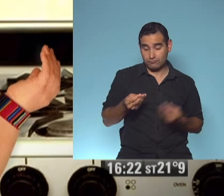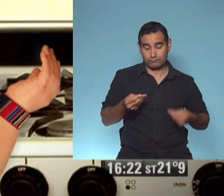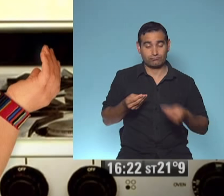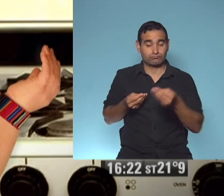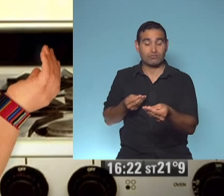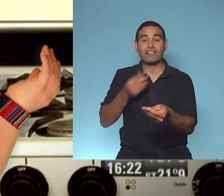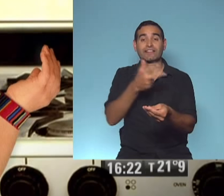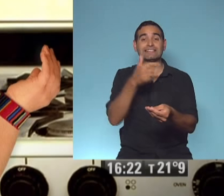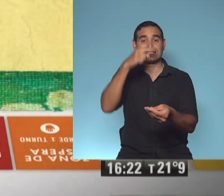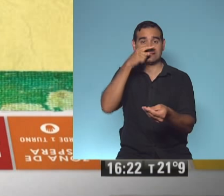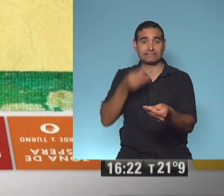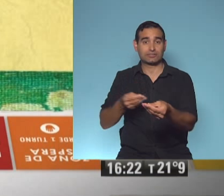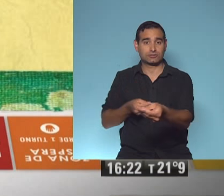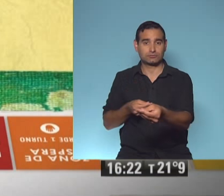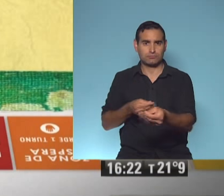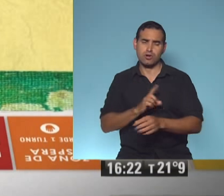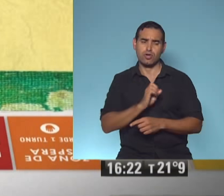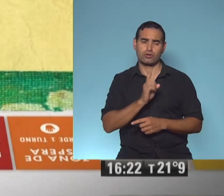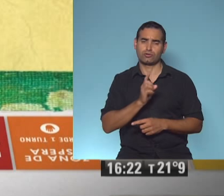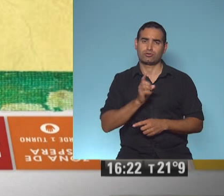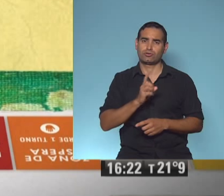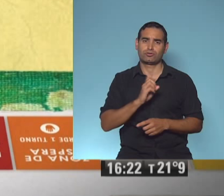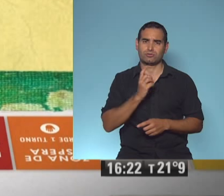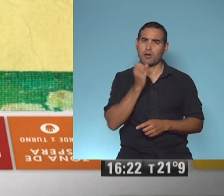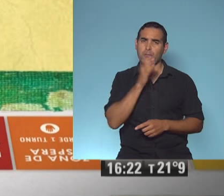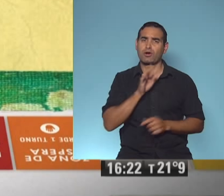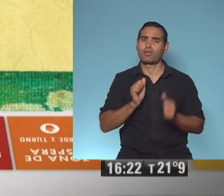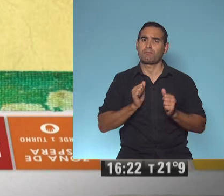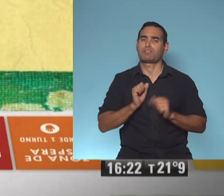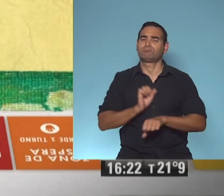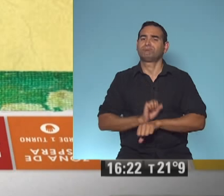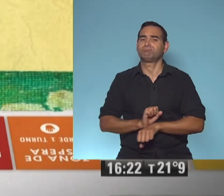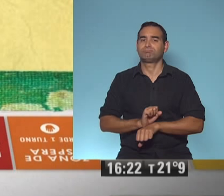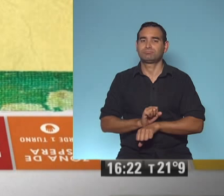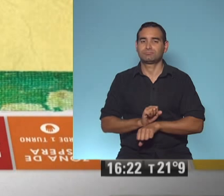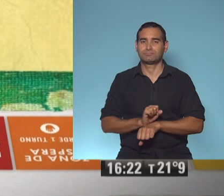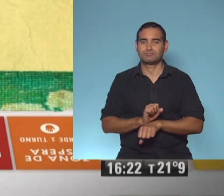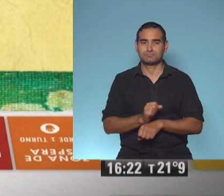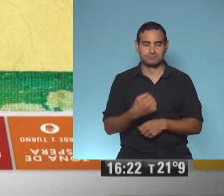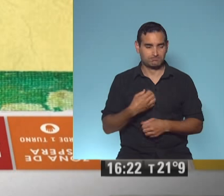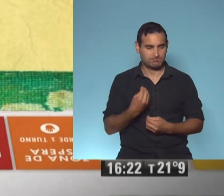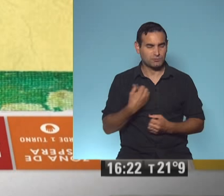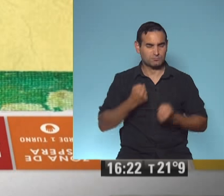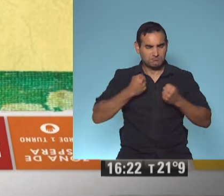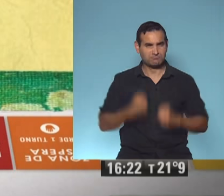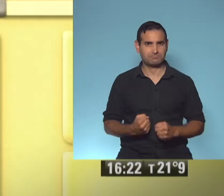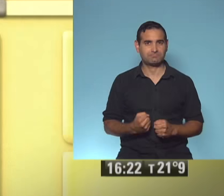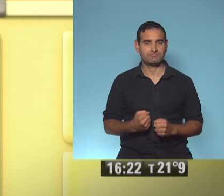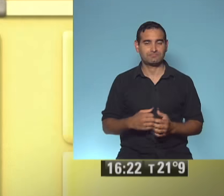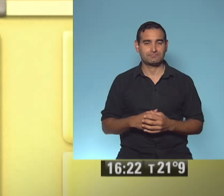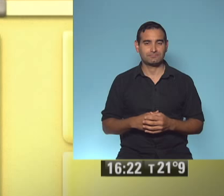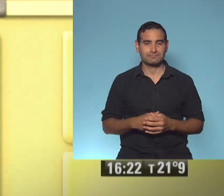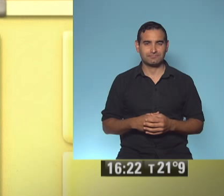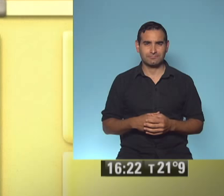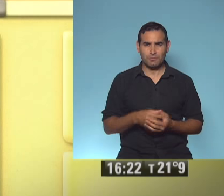devuelvo 37. No, no. Mejor espero. Tengo que ser fuerte.